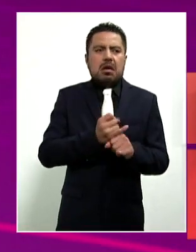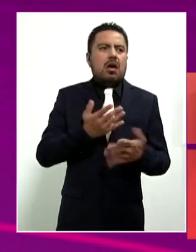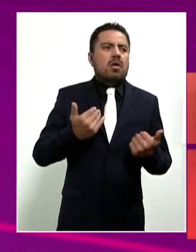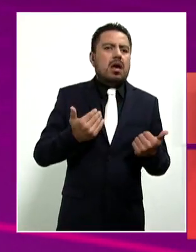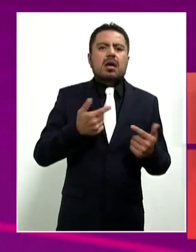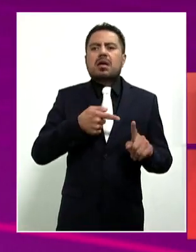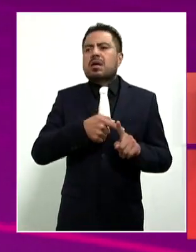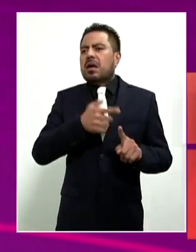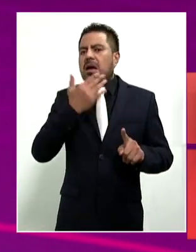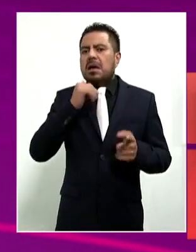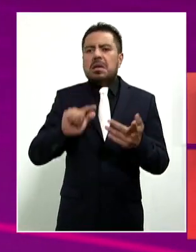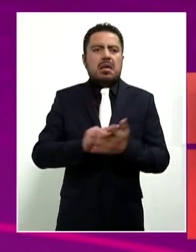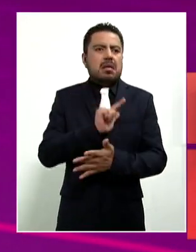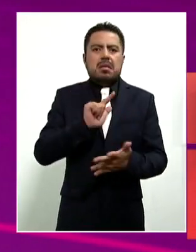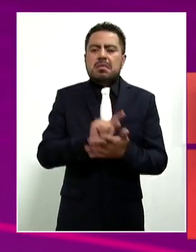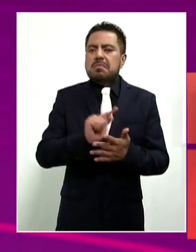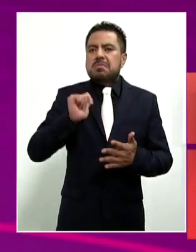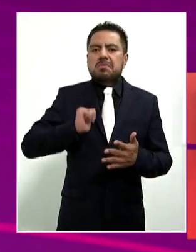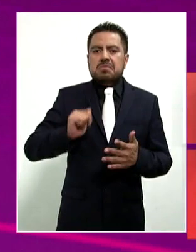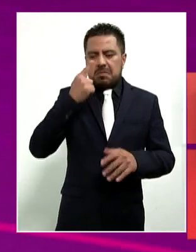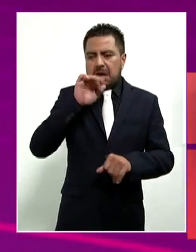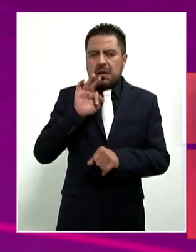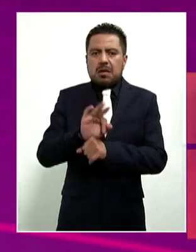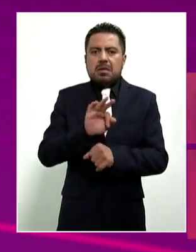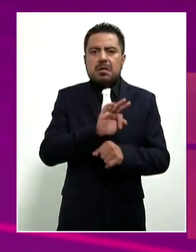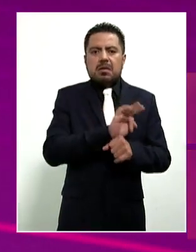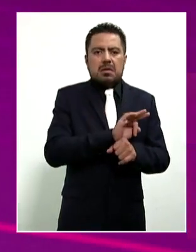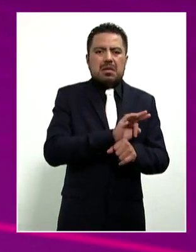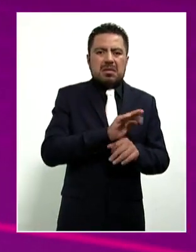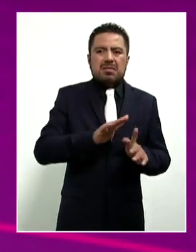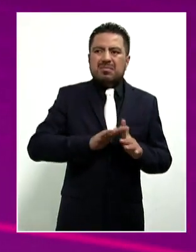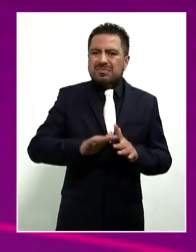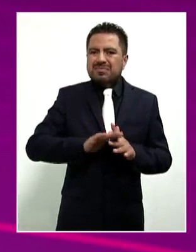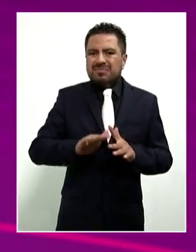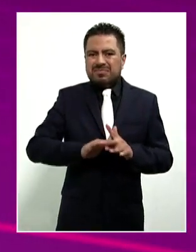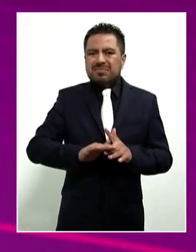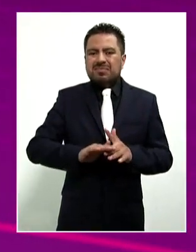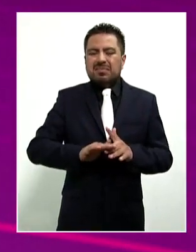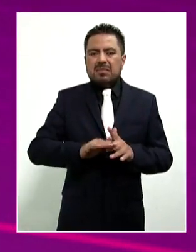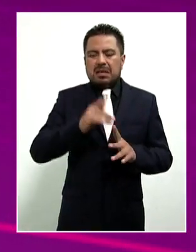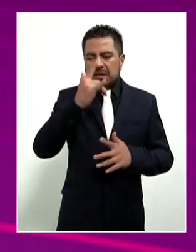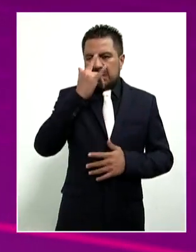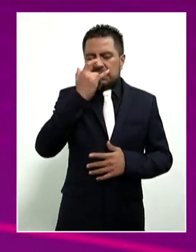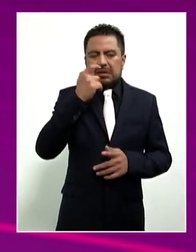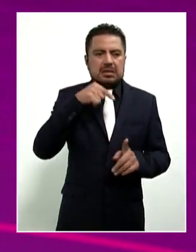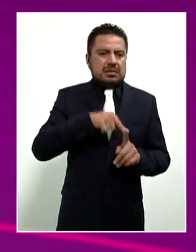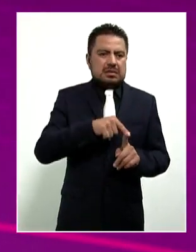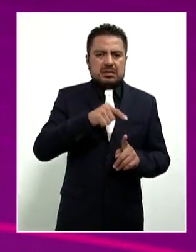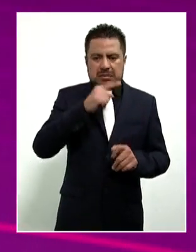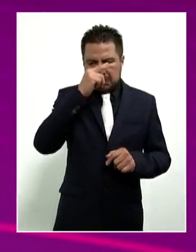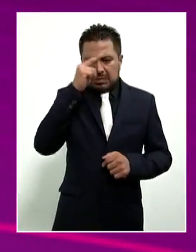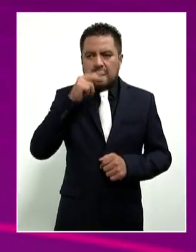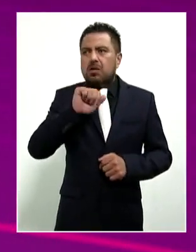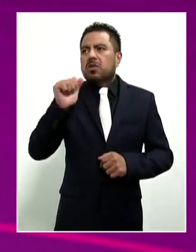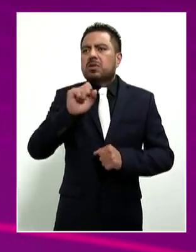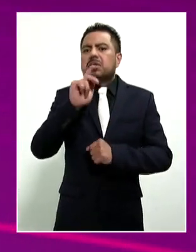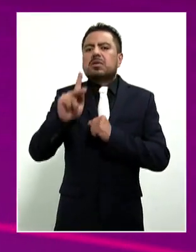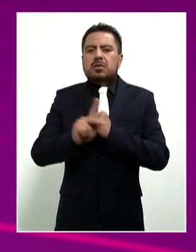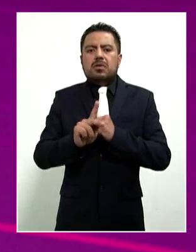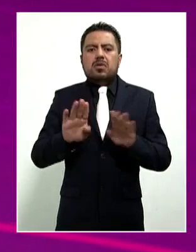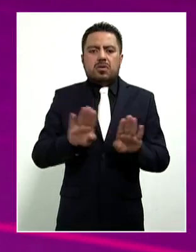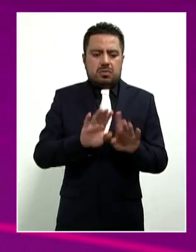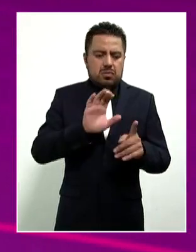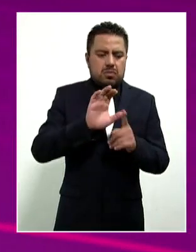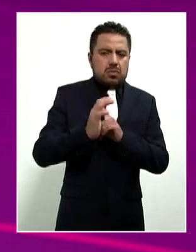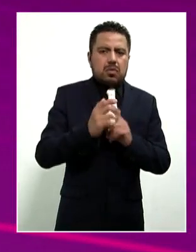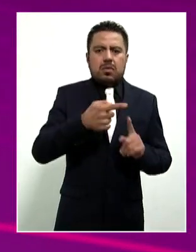No existía una ley de refugio. Es una cosa un poco extraña en México en respecto de otros países, en el sentido de que hay una